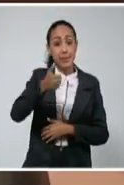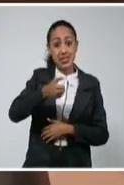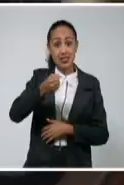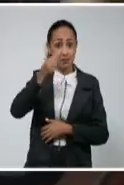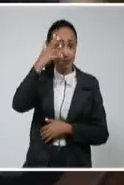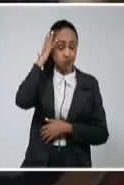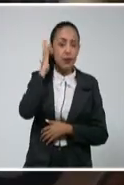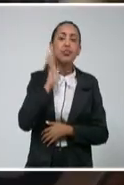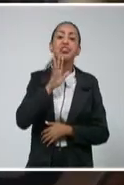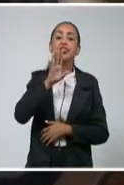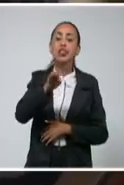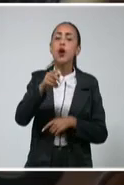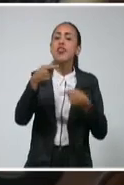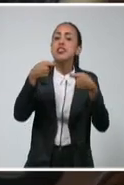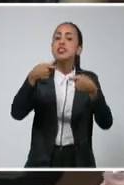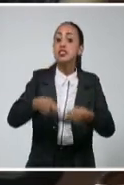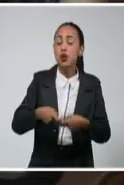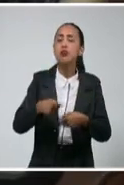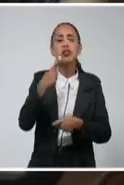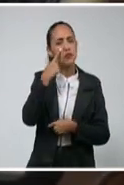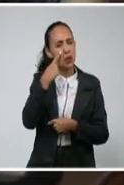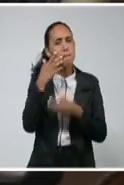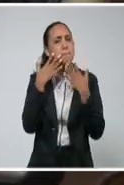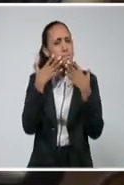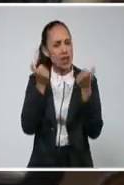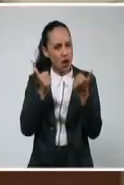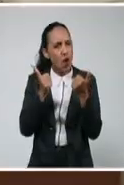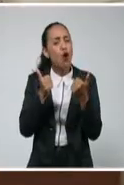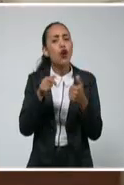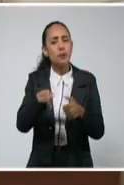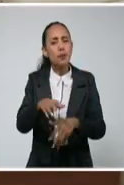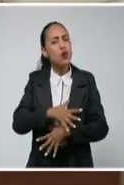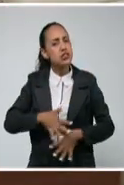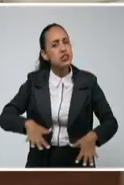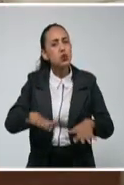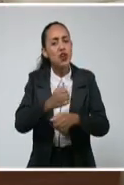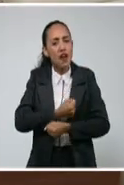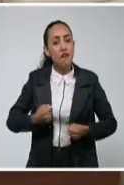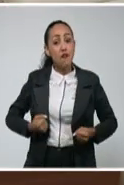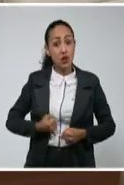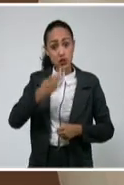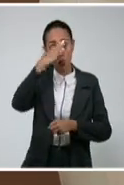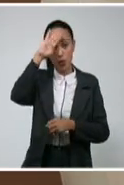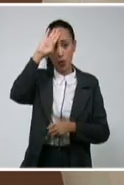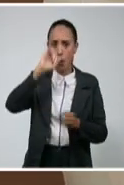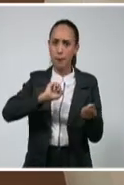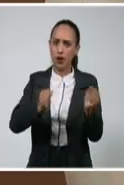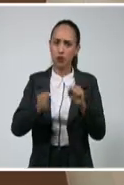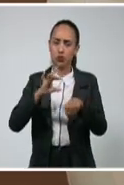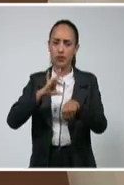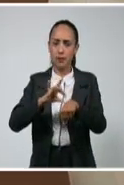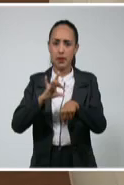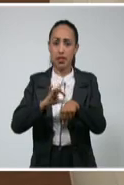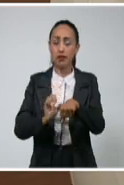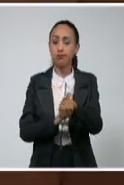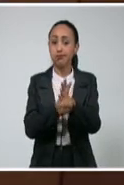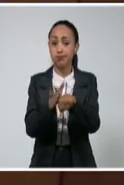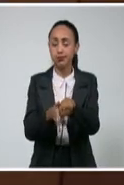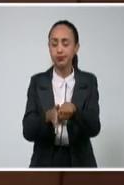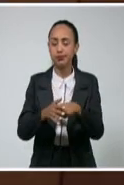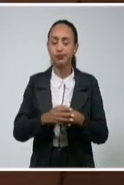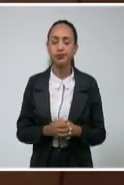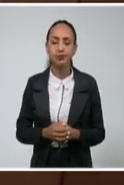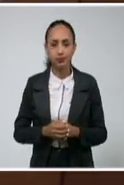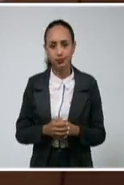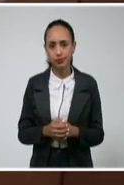que esta decisión tendría un impacto favorable en los esfuerzos de la nación para controlar la epidemia. Porque eso nos va a dar mucha posibilidad